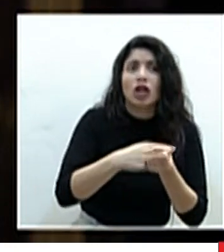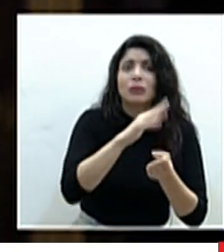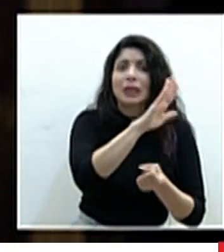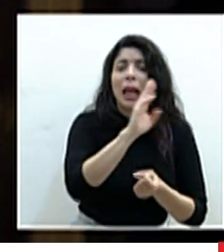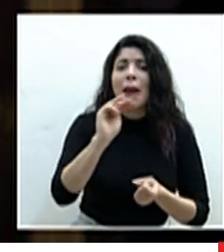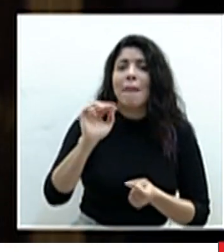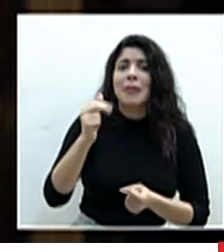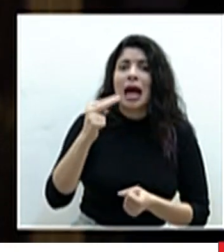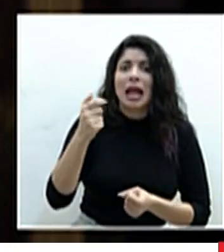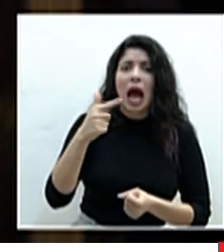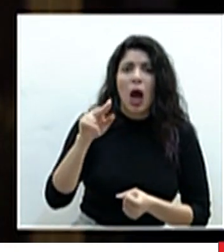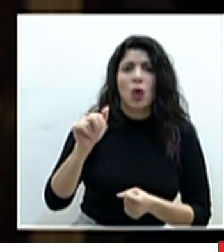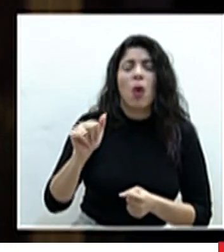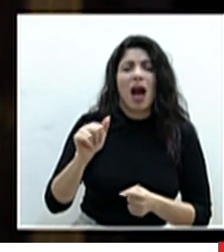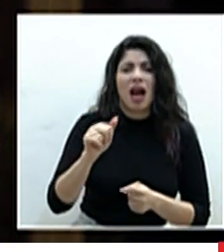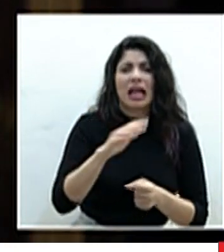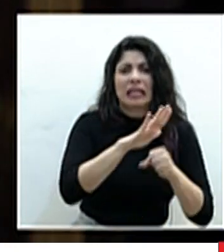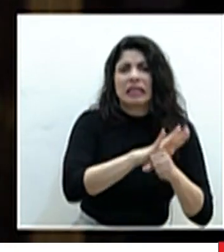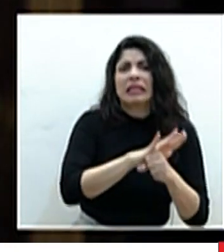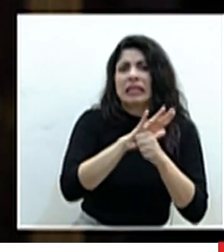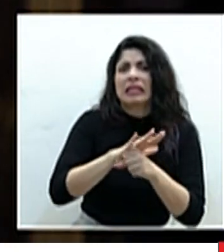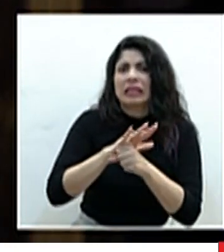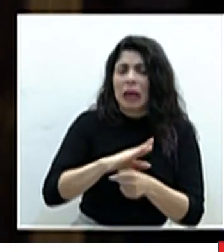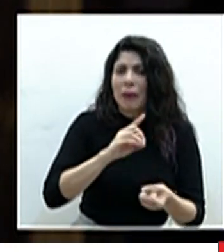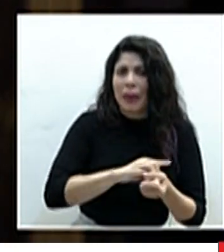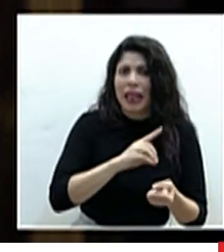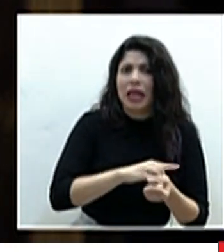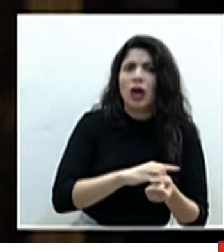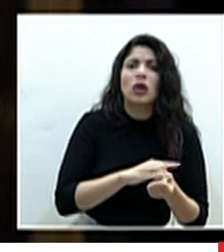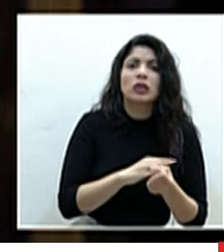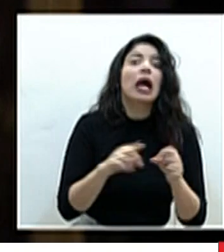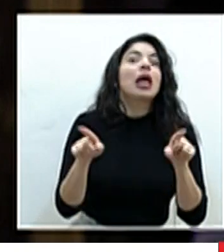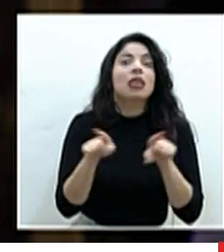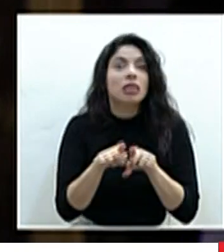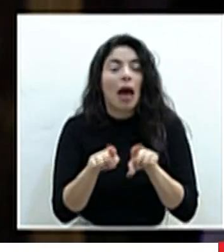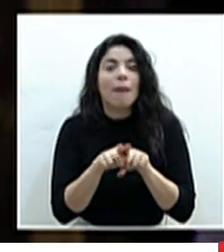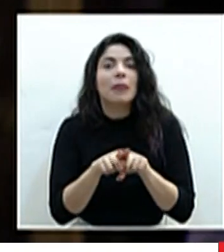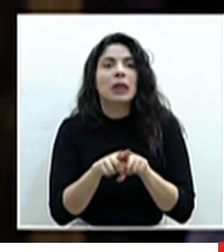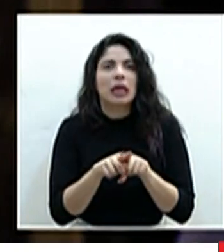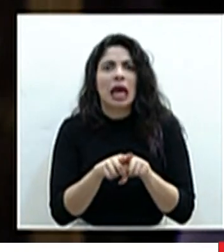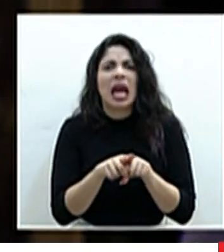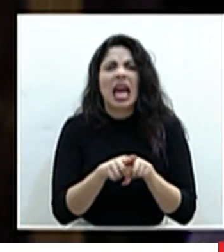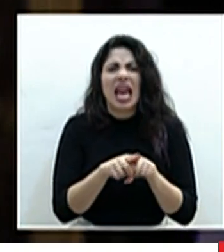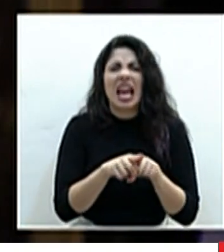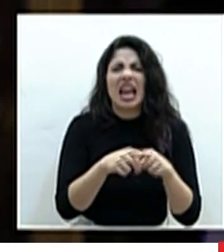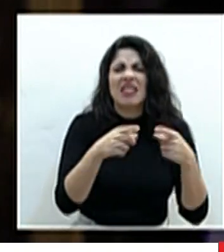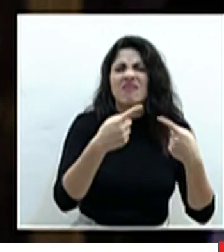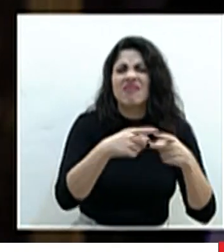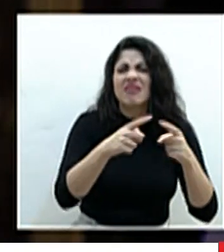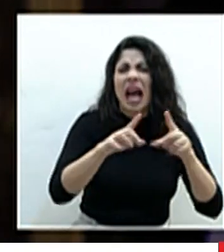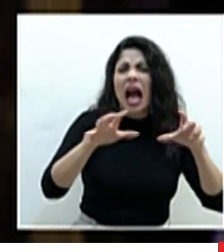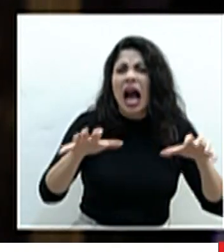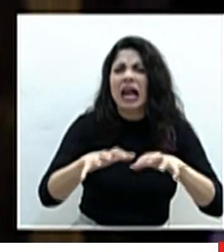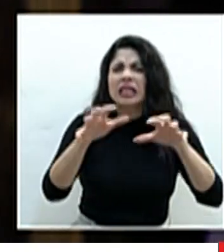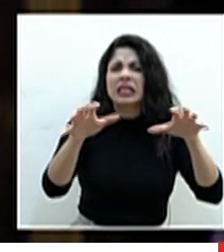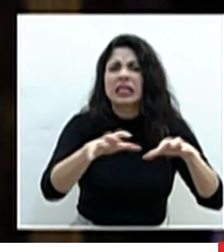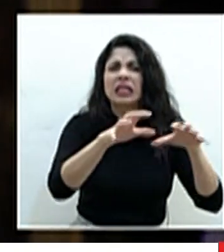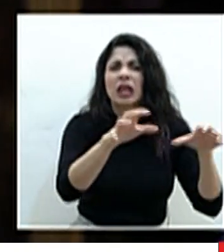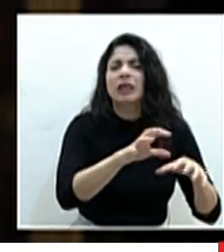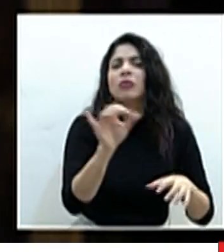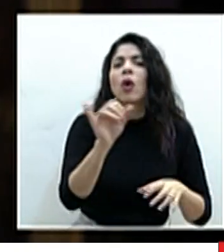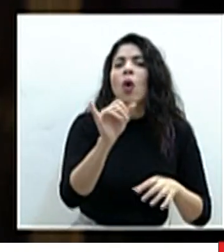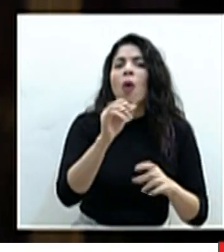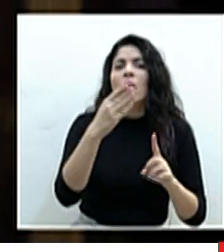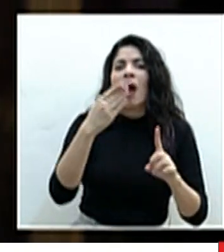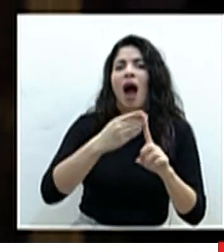Managua. Y también ha ido propulsando una serie de acciones como la de afectar